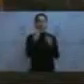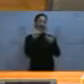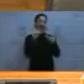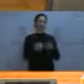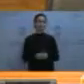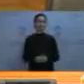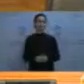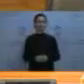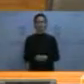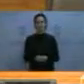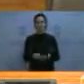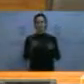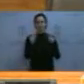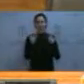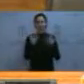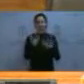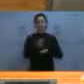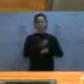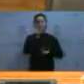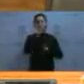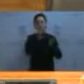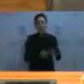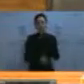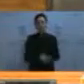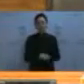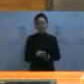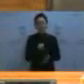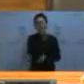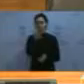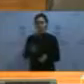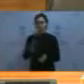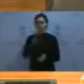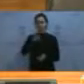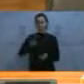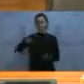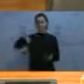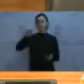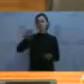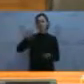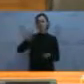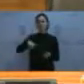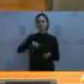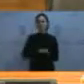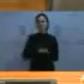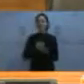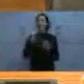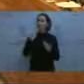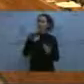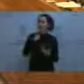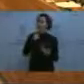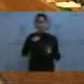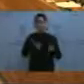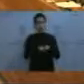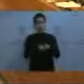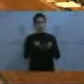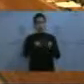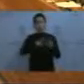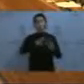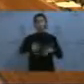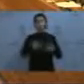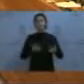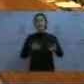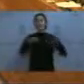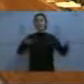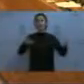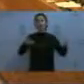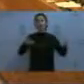gracias. Gracias, señor consejero. Señor González Medina tiene la palabra. Gracias, presidente. Me quedo con su última frase de la evaluación